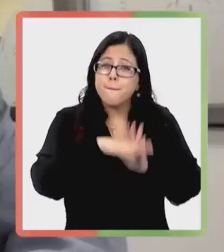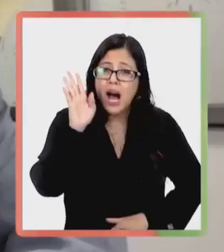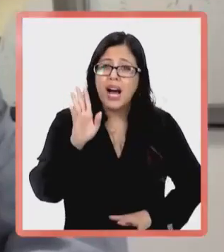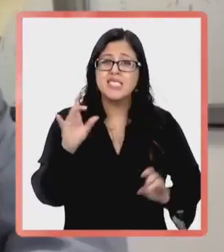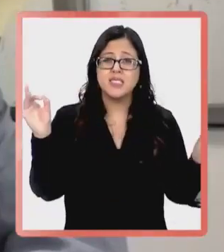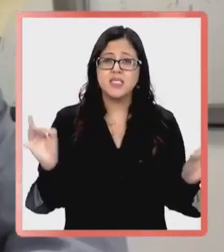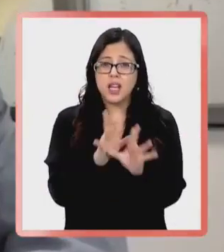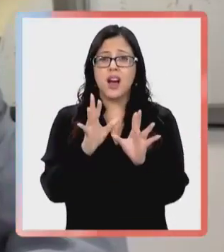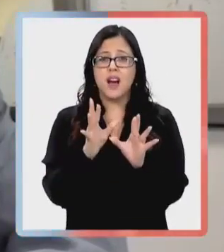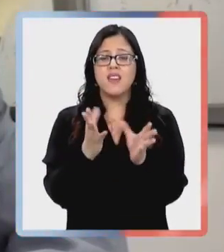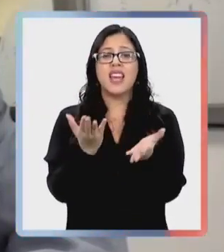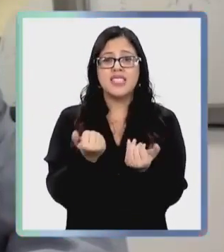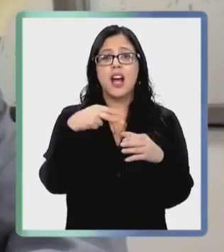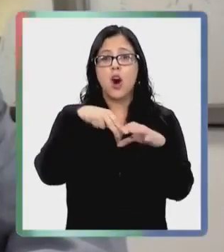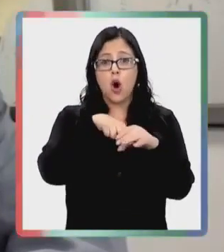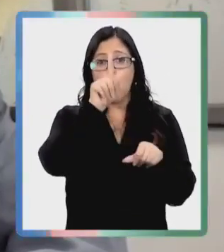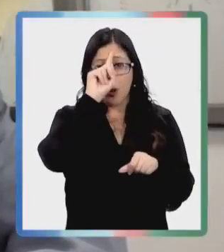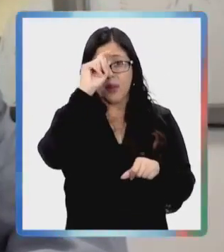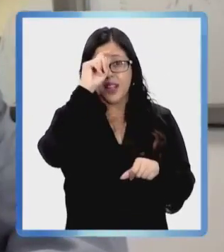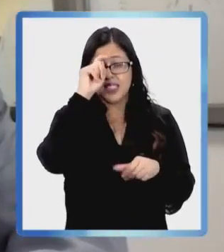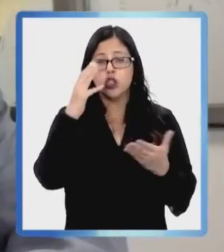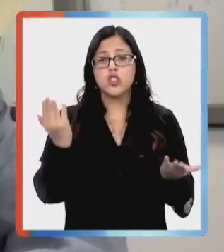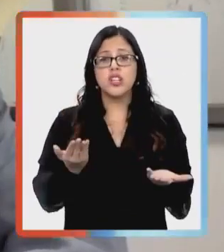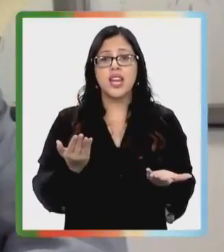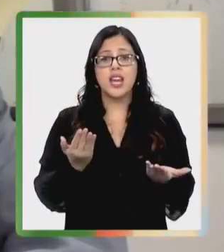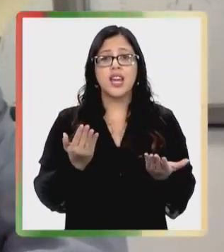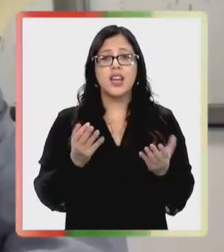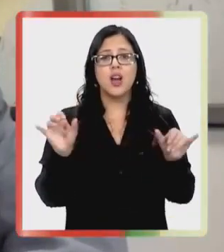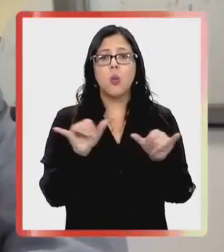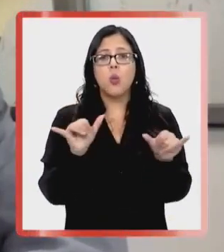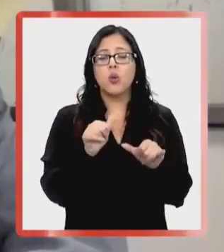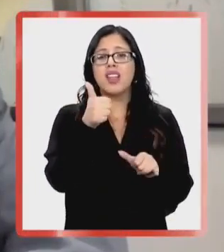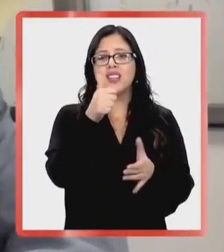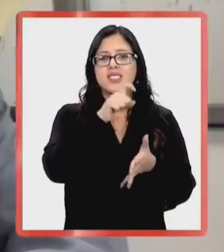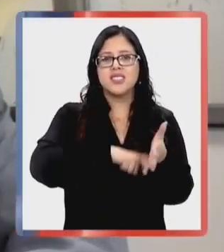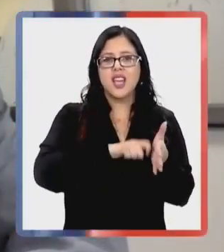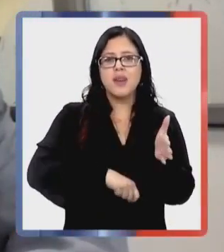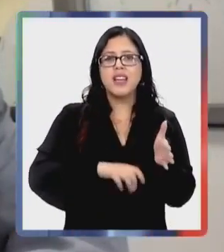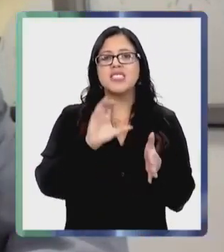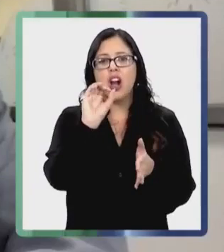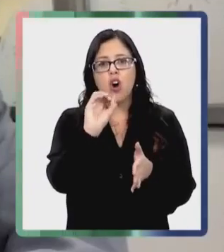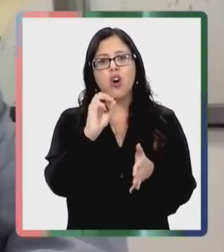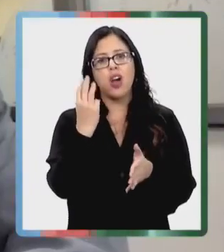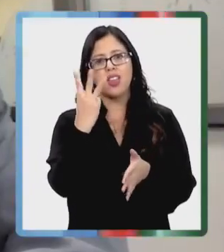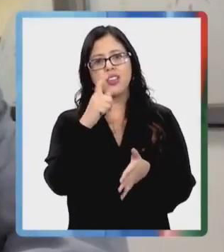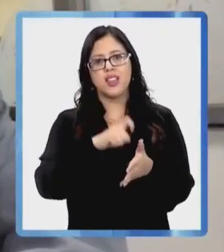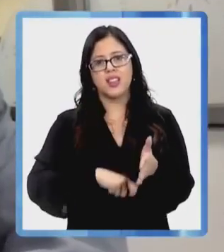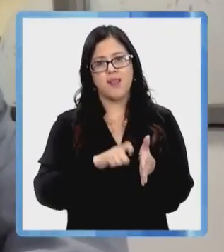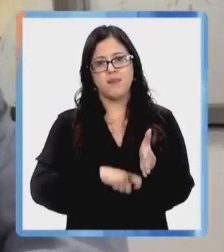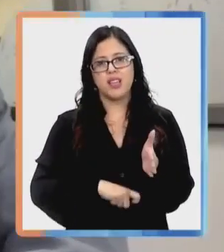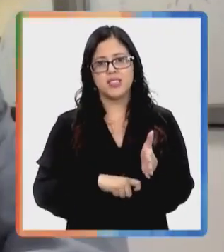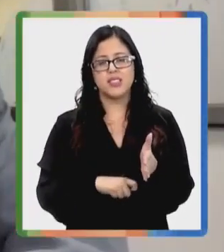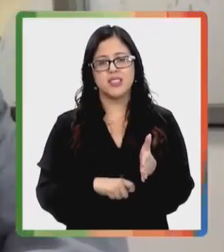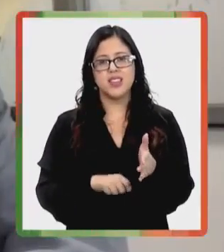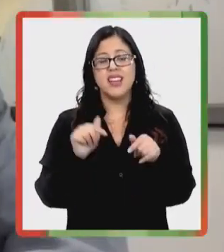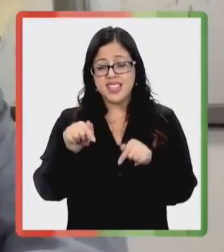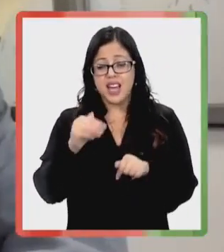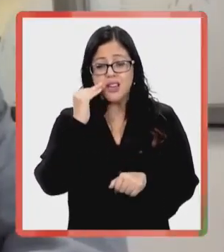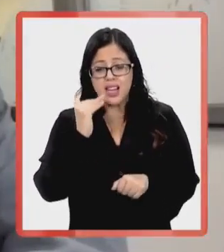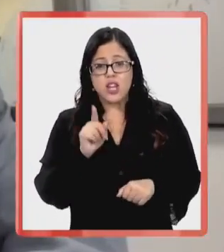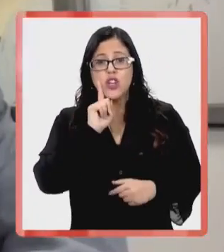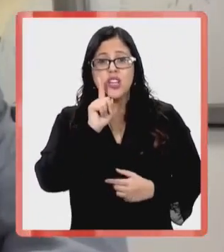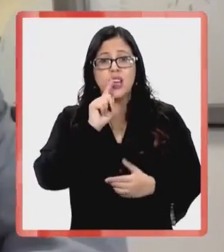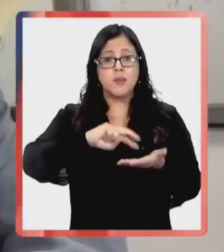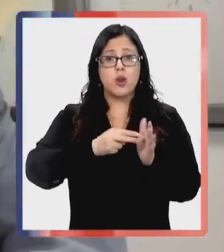se agravan y requieren hospitalización, son los menores de 6 meses o de 3 meses. Junto a eso, si el niño tiene